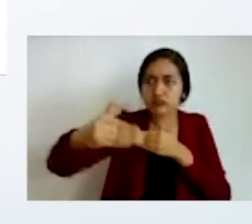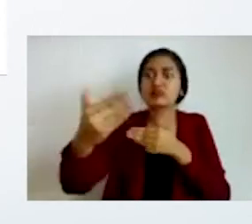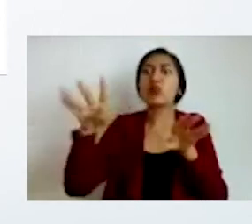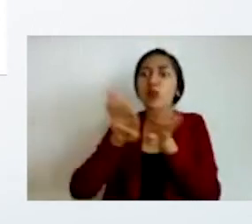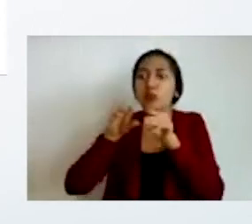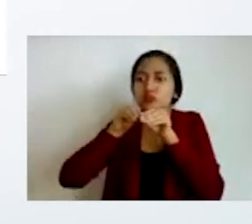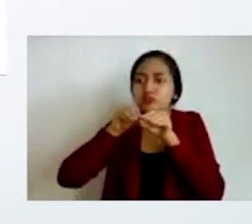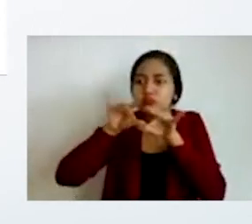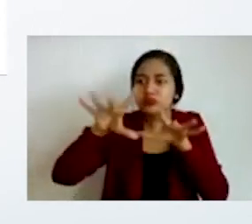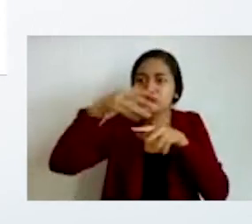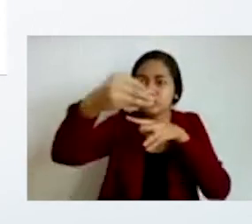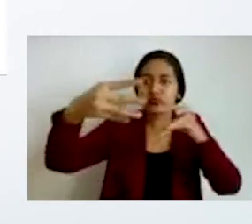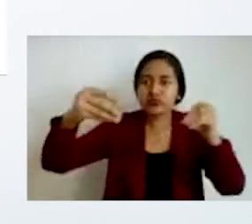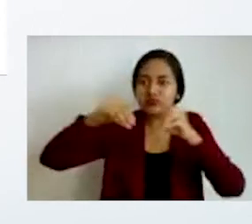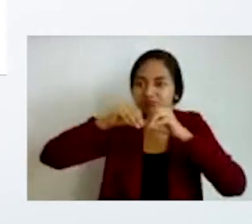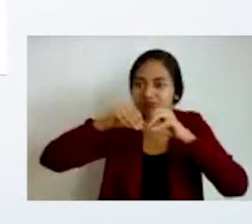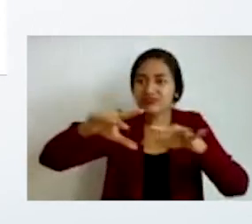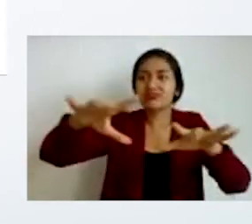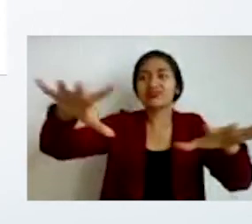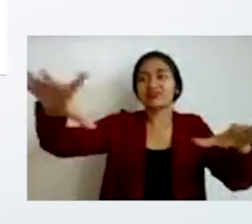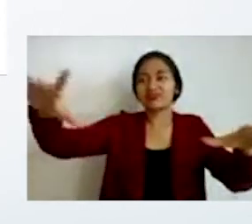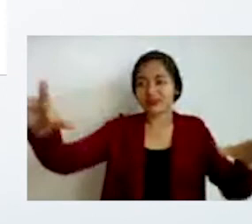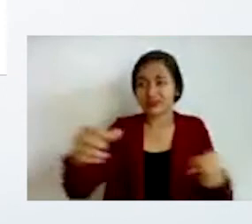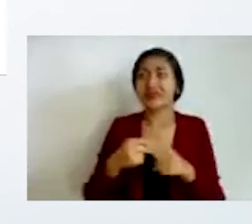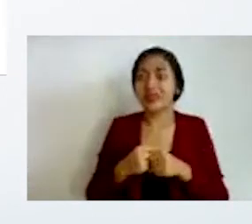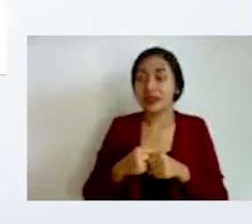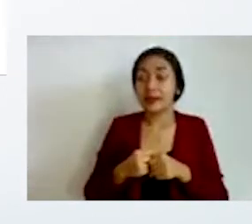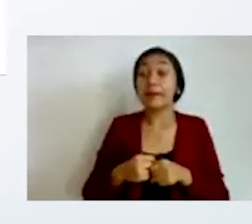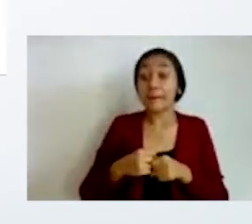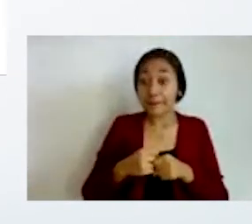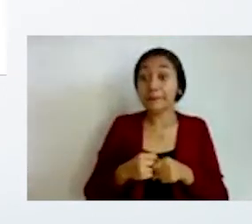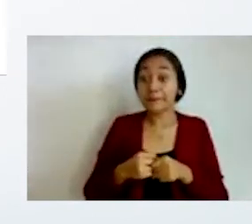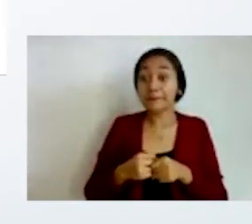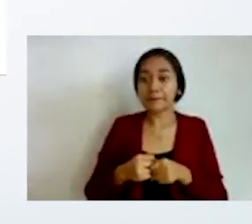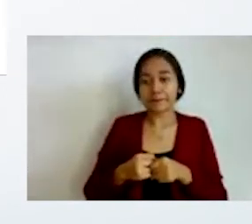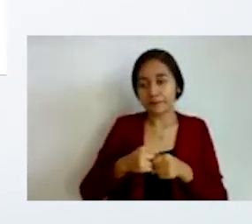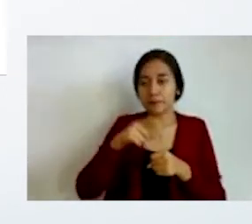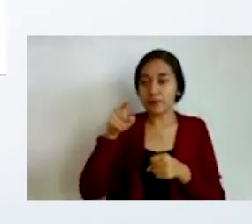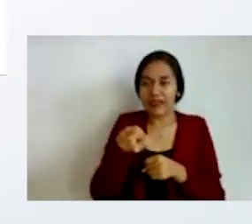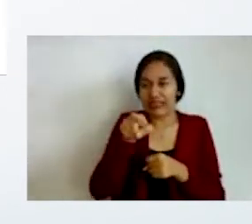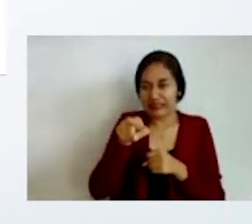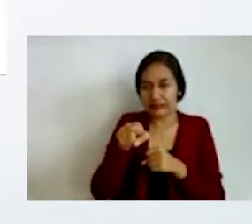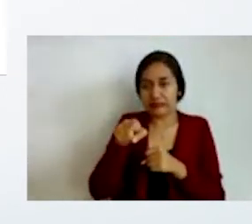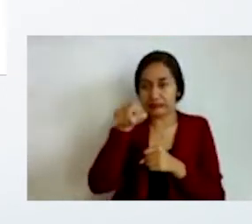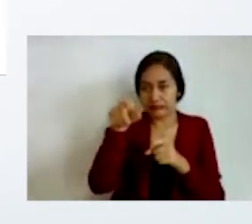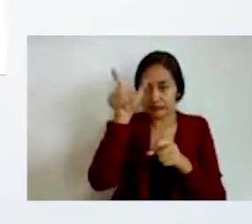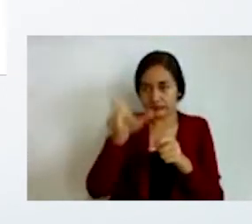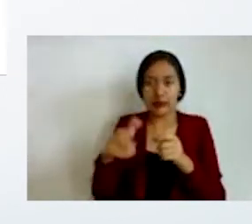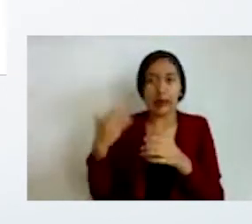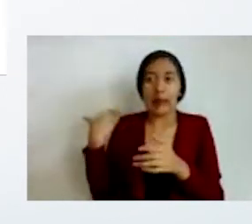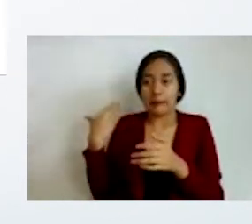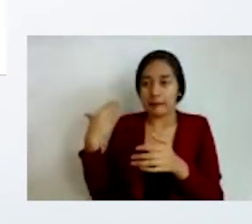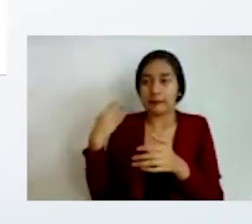comunitaria. Y poco tiempo después, ven ustedes, eso pasó en los últimos días de febrero, la primera